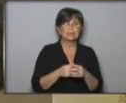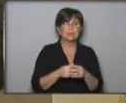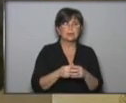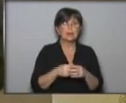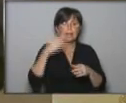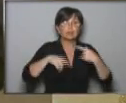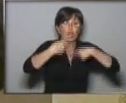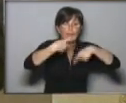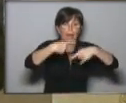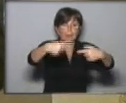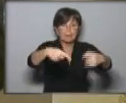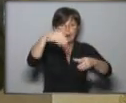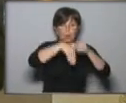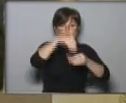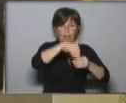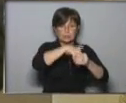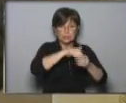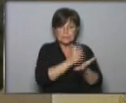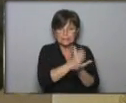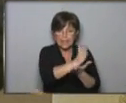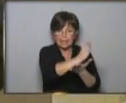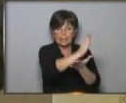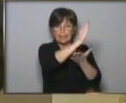Mientras las votaciones seguían,